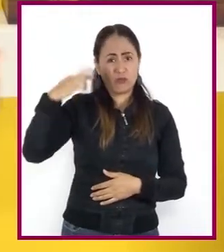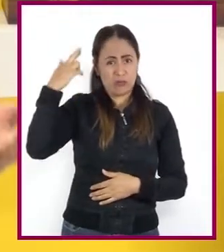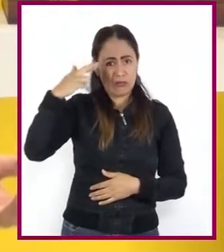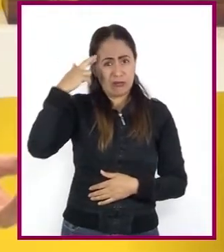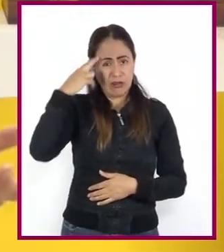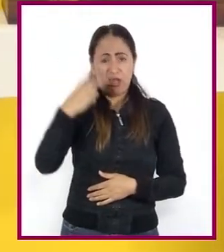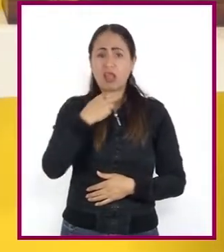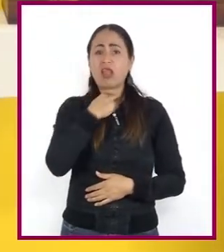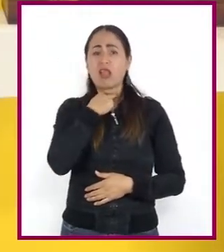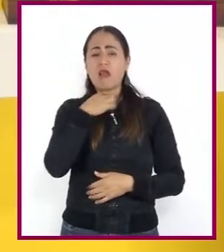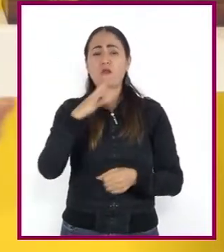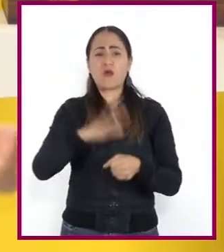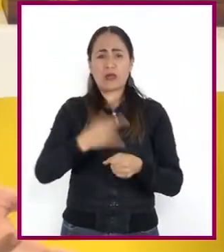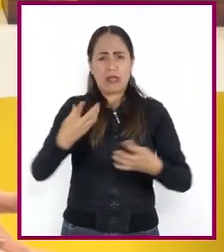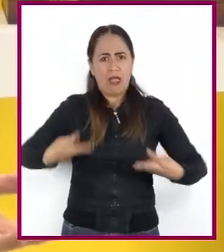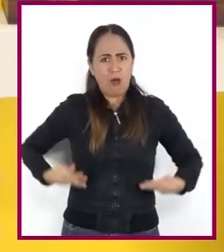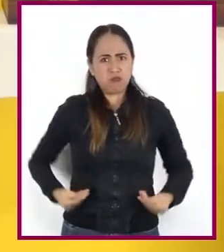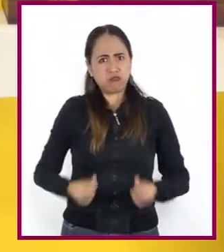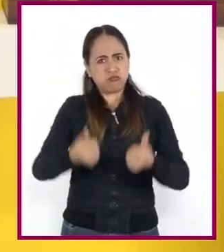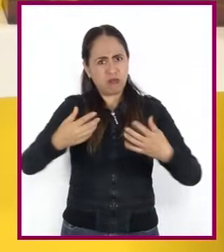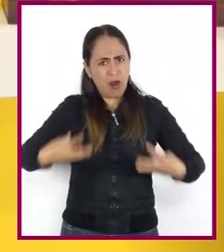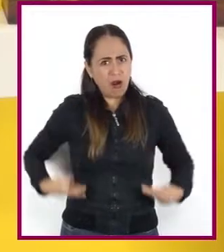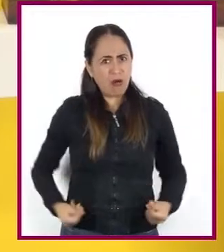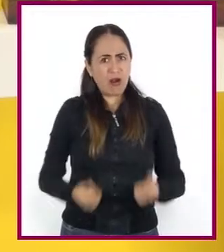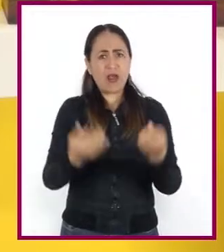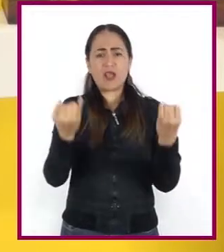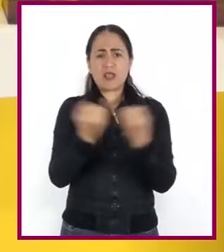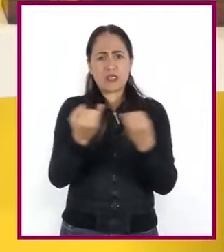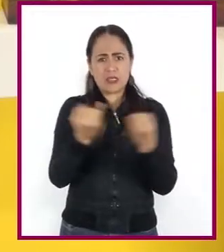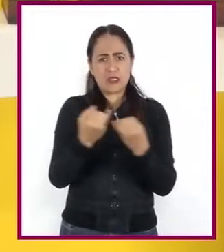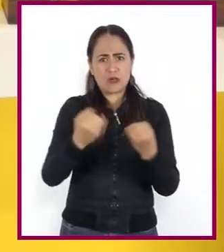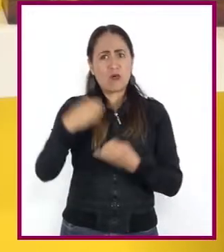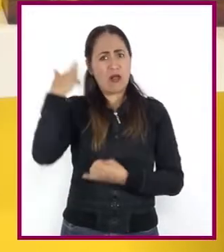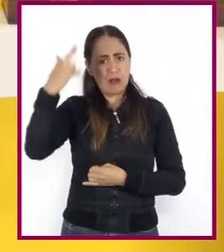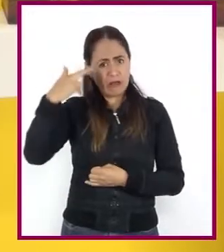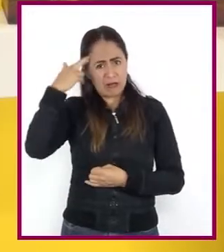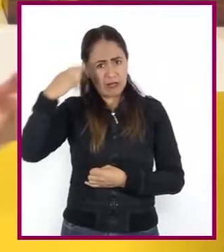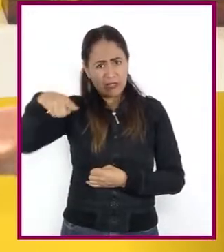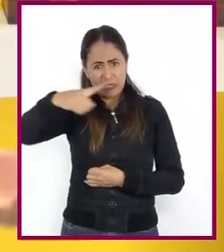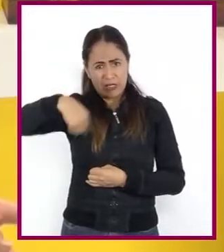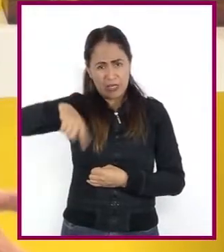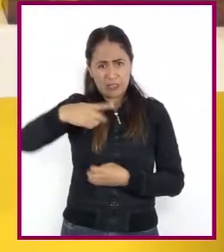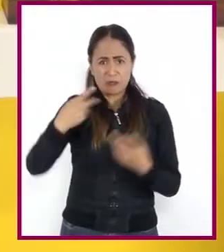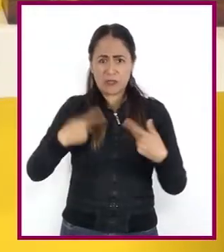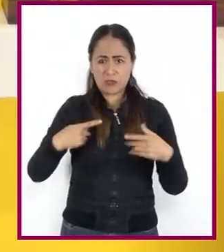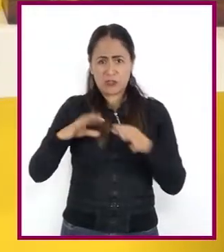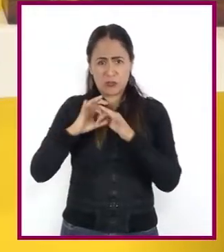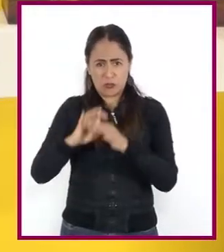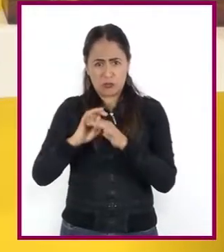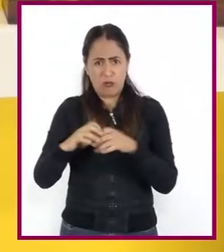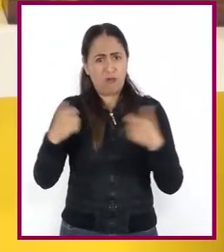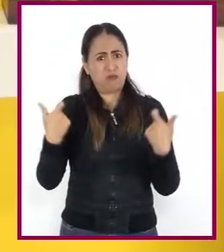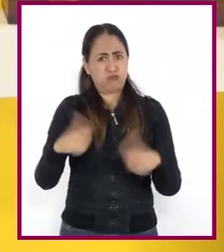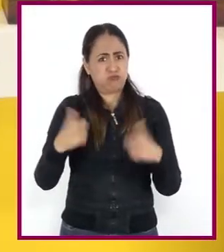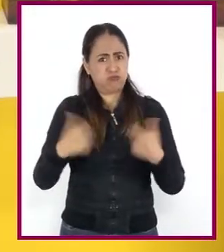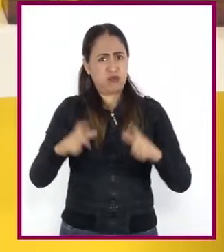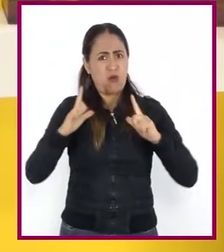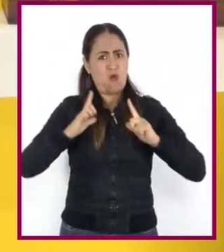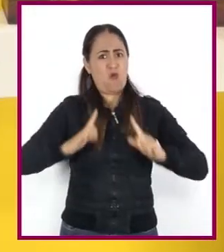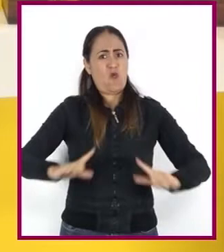gastos excesivos y de la vida de lujo que llevaba la nobleza, por lo que el monarca Luis